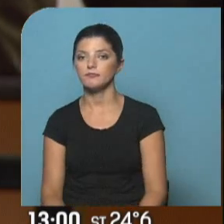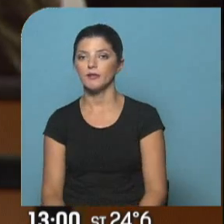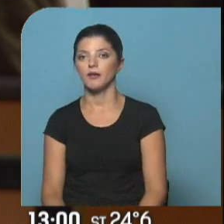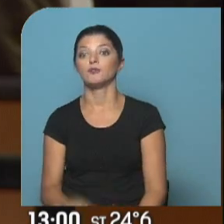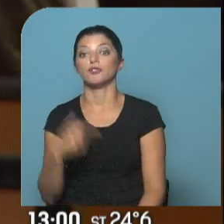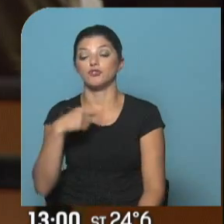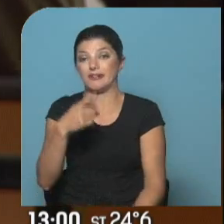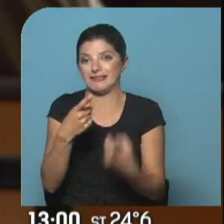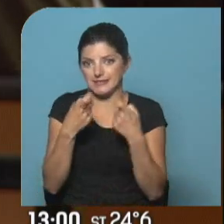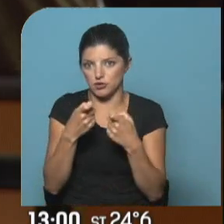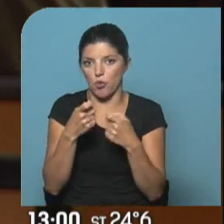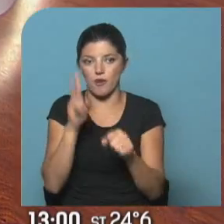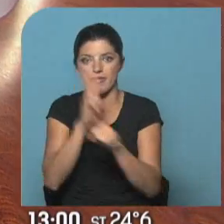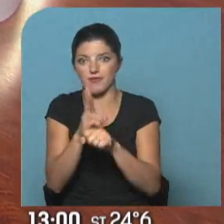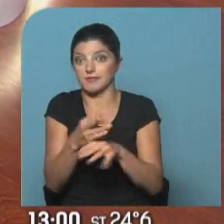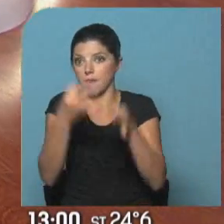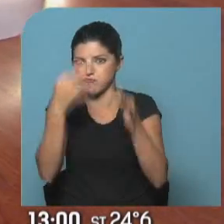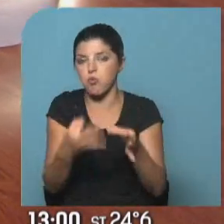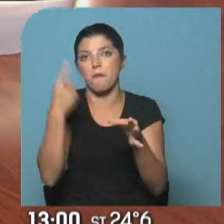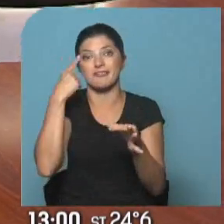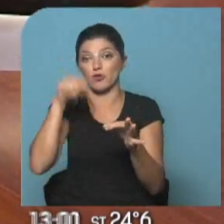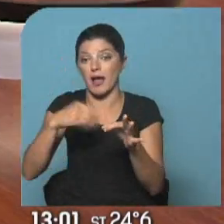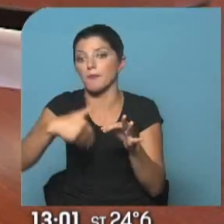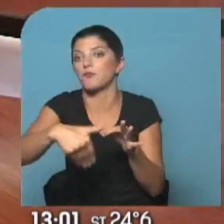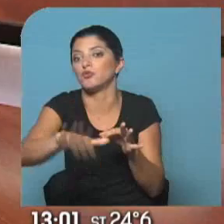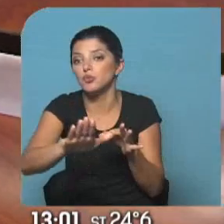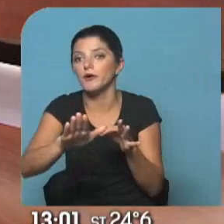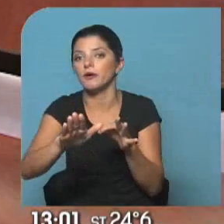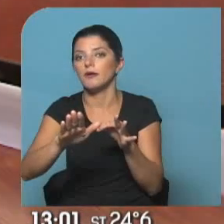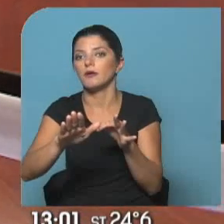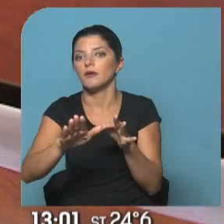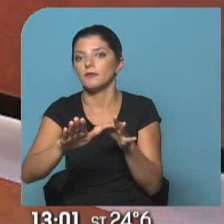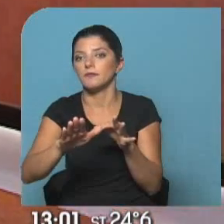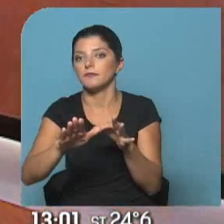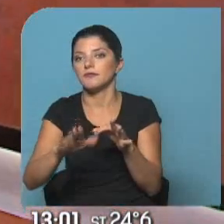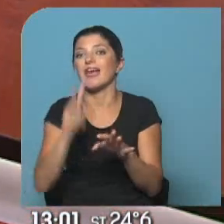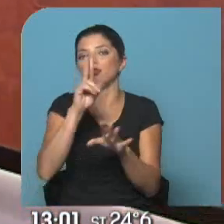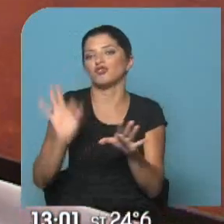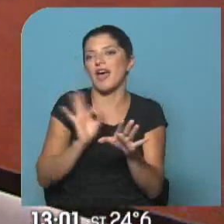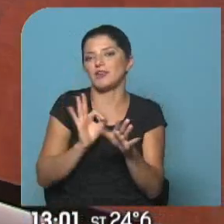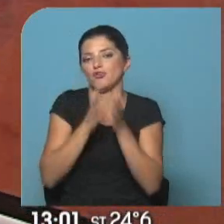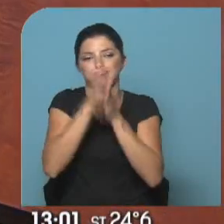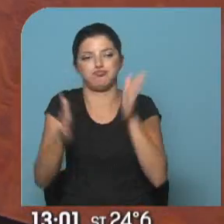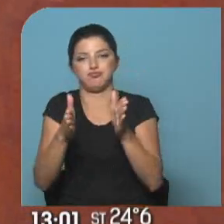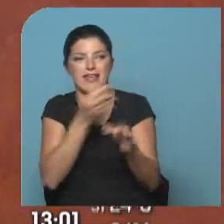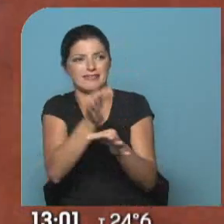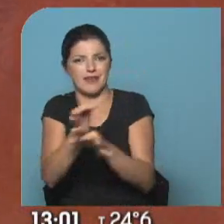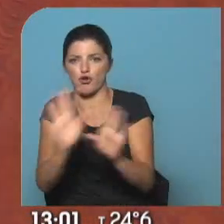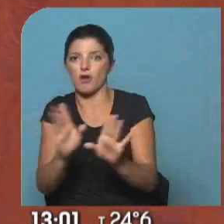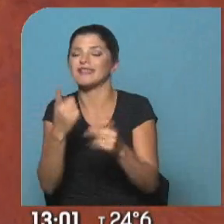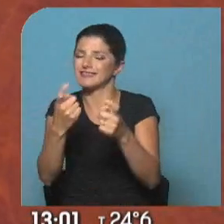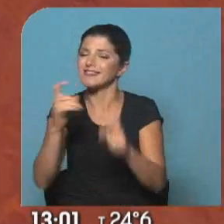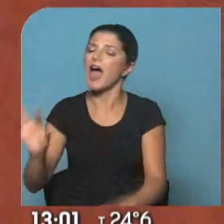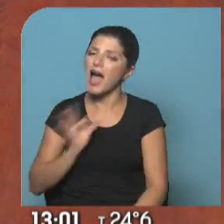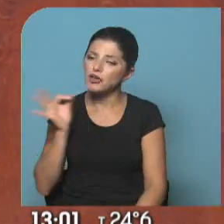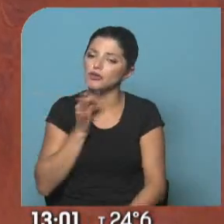una capacidad de defensa frente a una posibilidad de una agresión externa, no preparás una Fuerza Armada en 2 años. Necesitas una preparación de larga data.